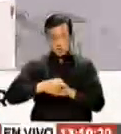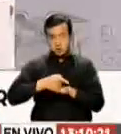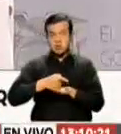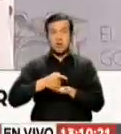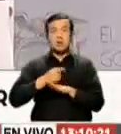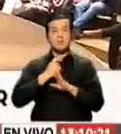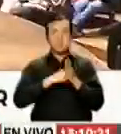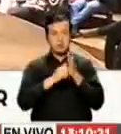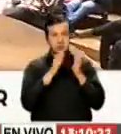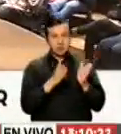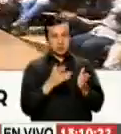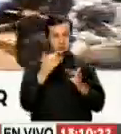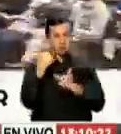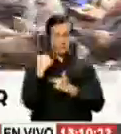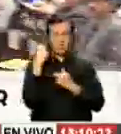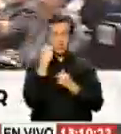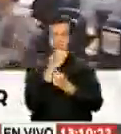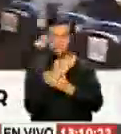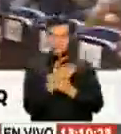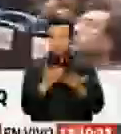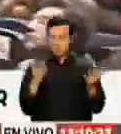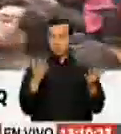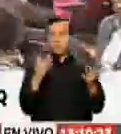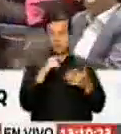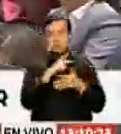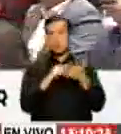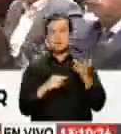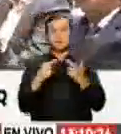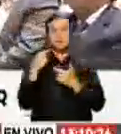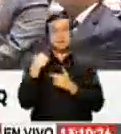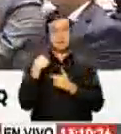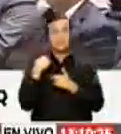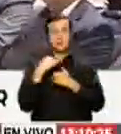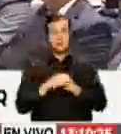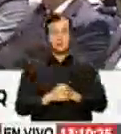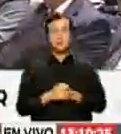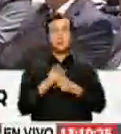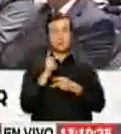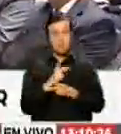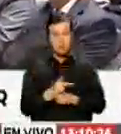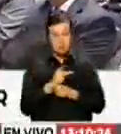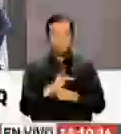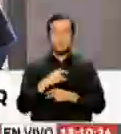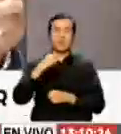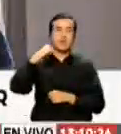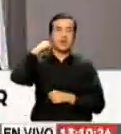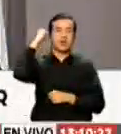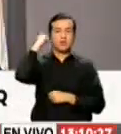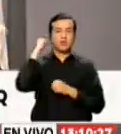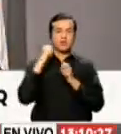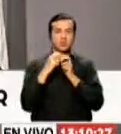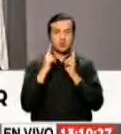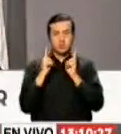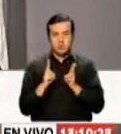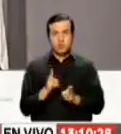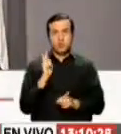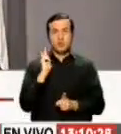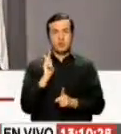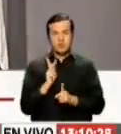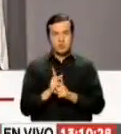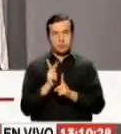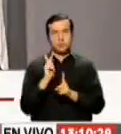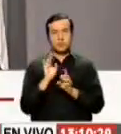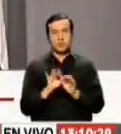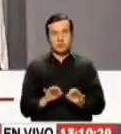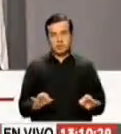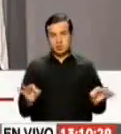ministro encargado de esta cartera, dio a conocer cuáles serán sus competencias. La protección integral de los derechos humanos será el eje